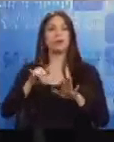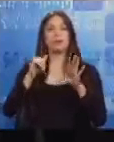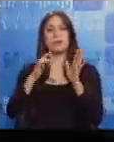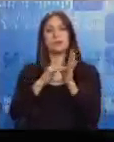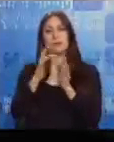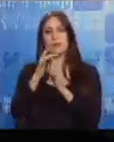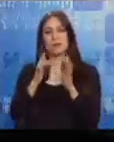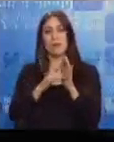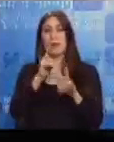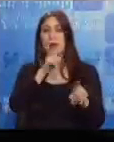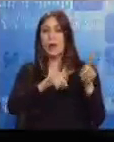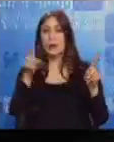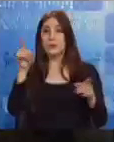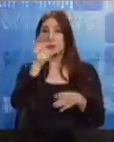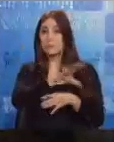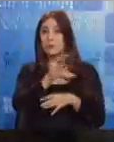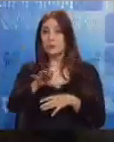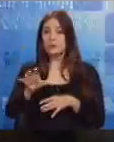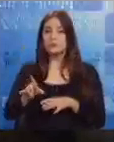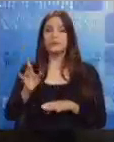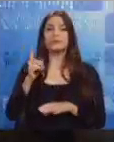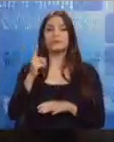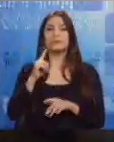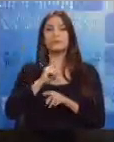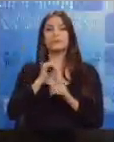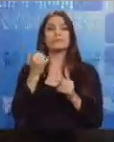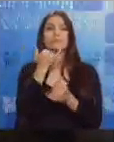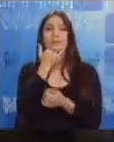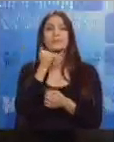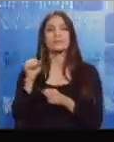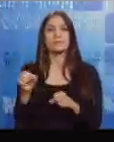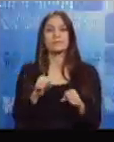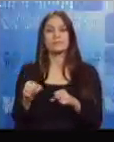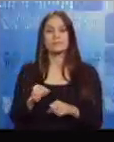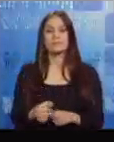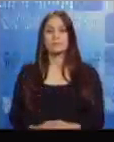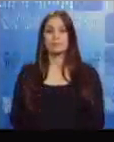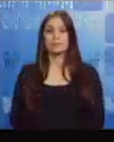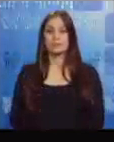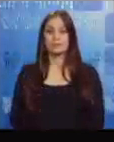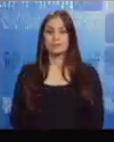donde varias provincias fueron severamente afectadas. Jorge Rendón, TC Televisión.